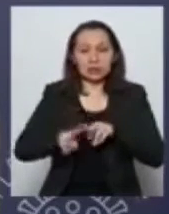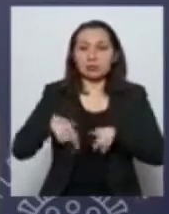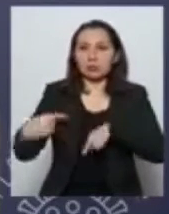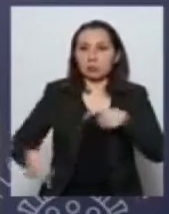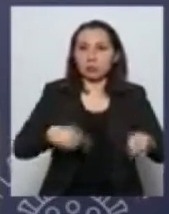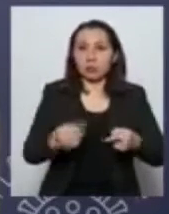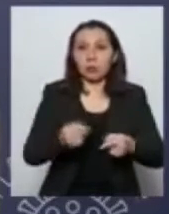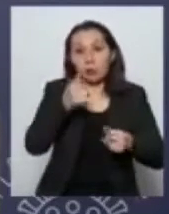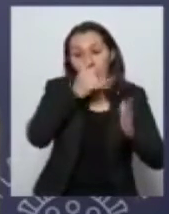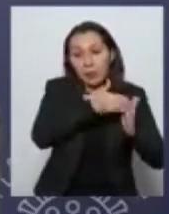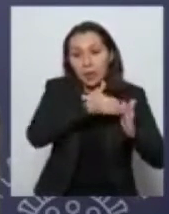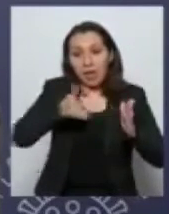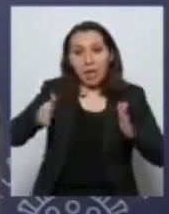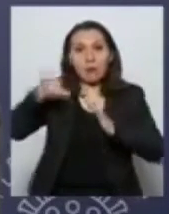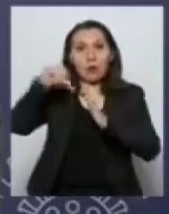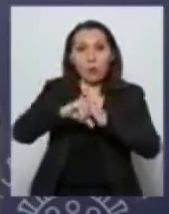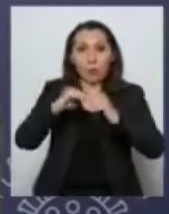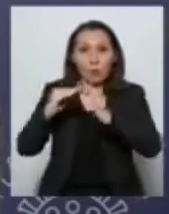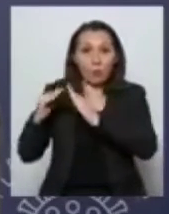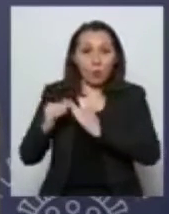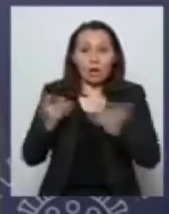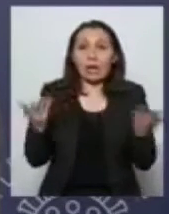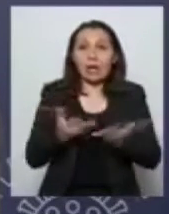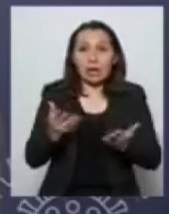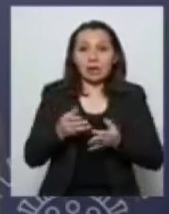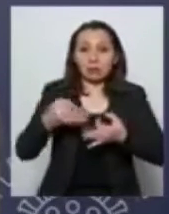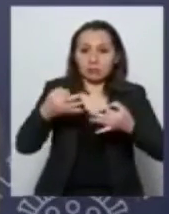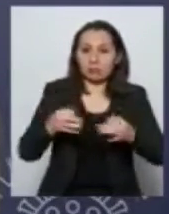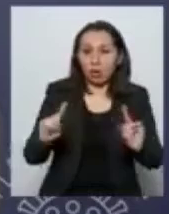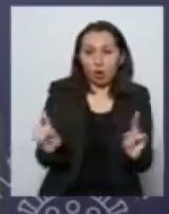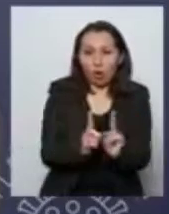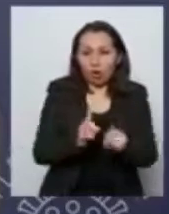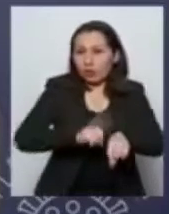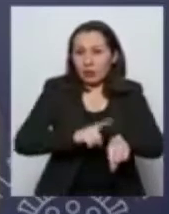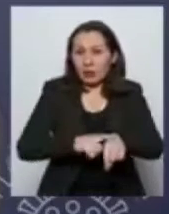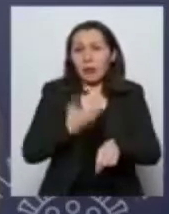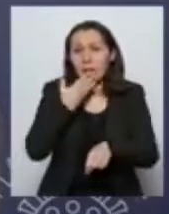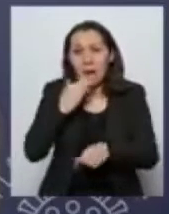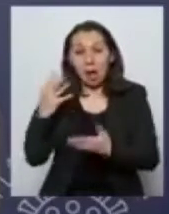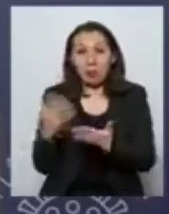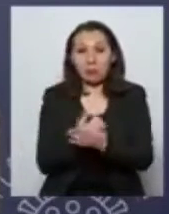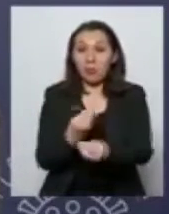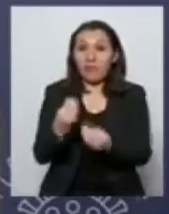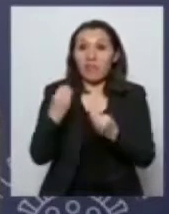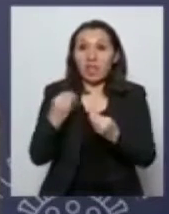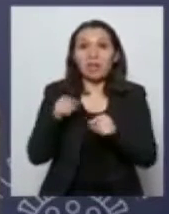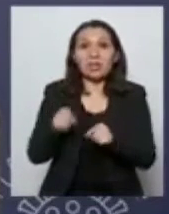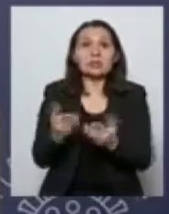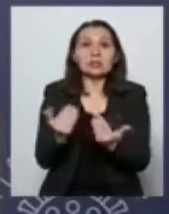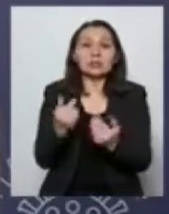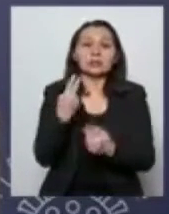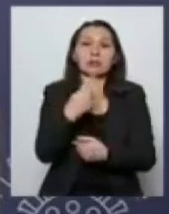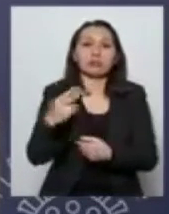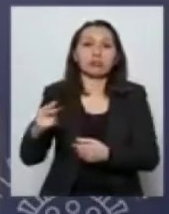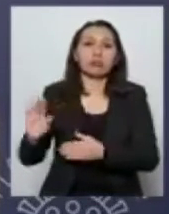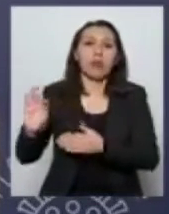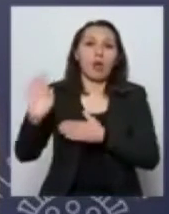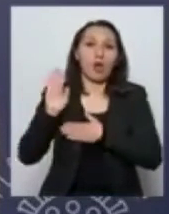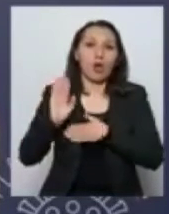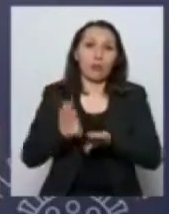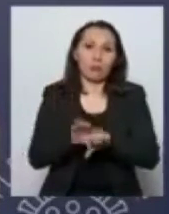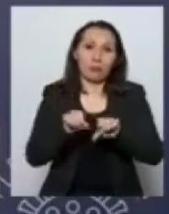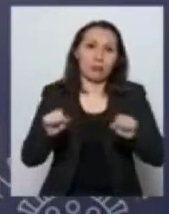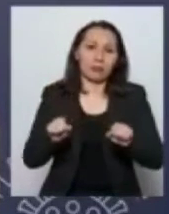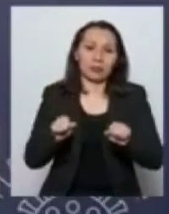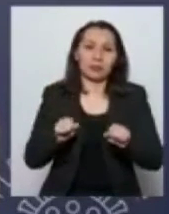los periodos de cuarentena, de confinamiento, para que sean cortos, para que sean eficaces, requieren el compromiso de